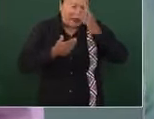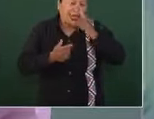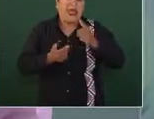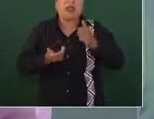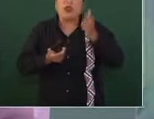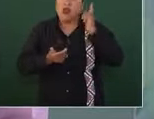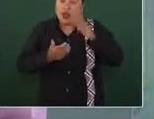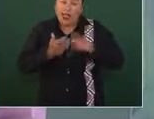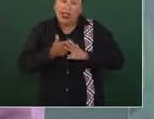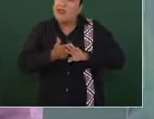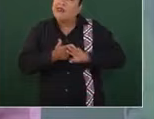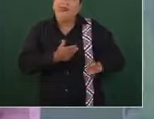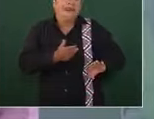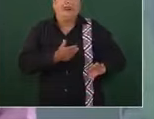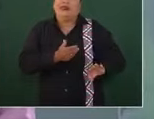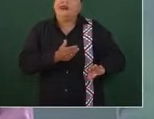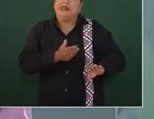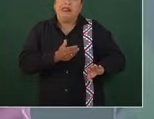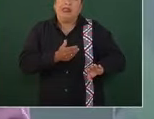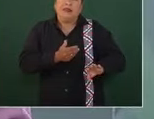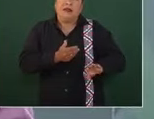la